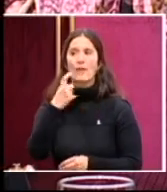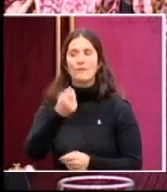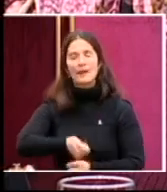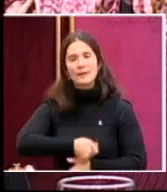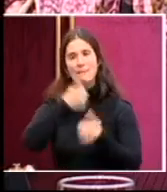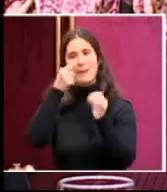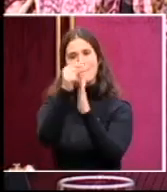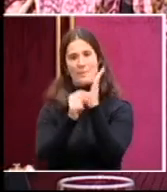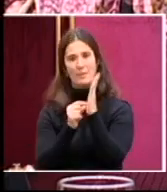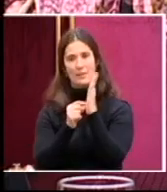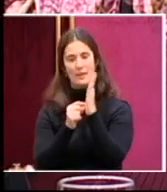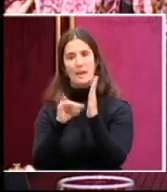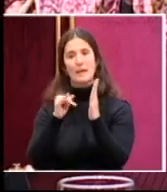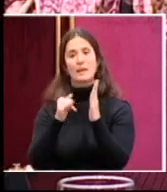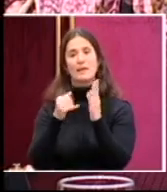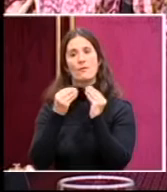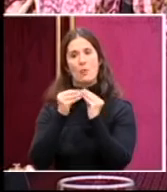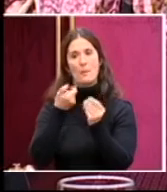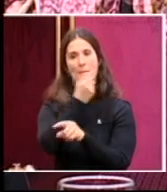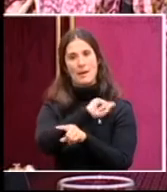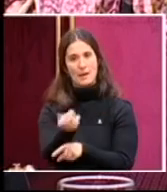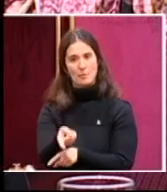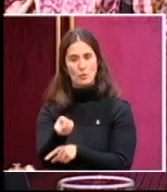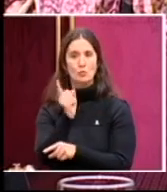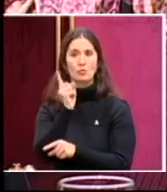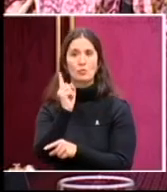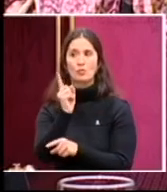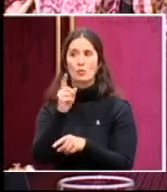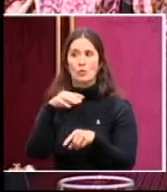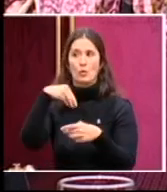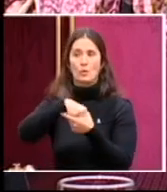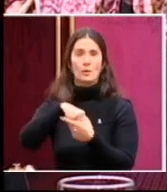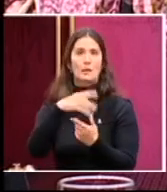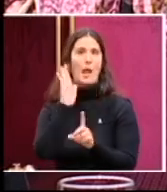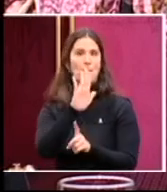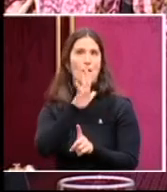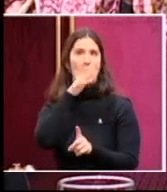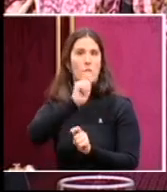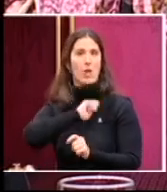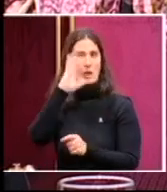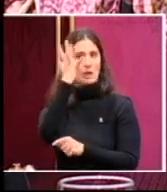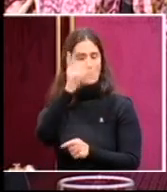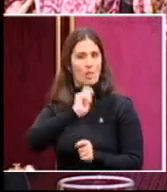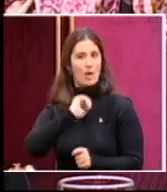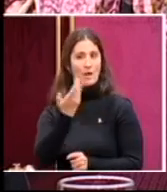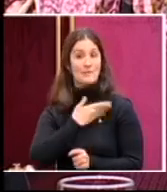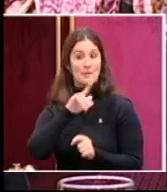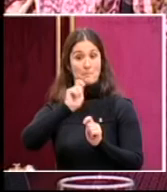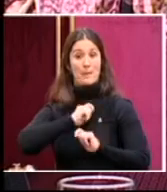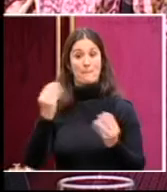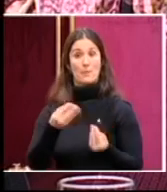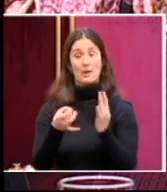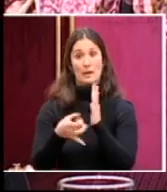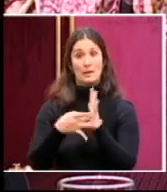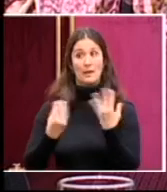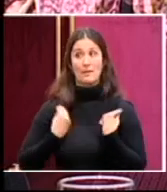más medidas y de forma más rápida, no solo por la amenaza que supone el cambio climático, sino porque la mejora de nuestra calidad de vida